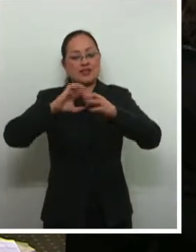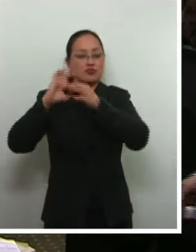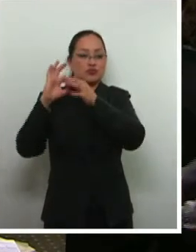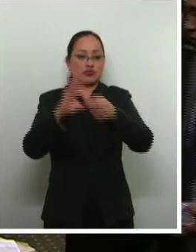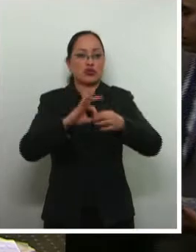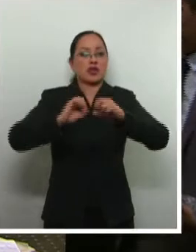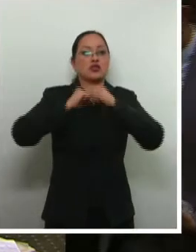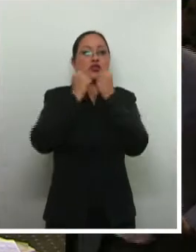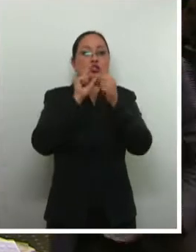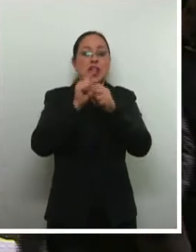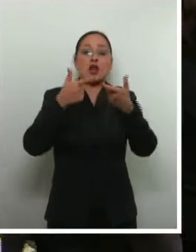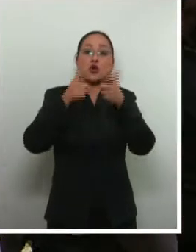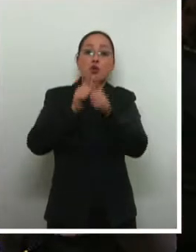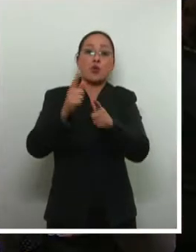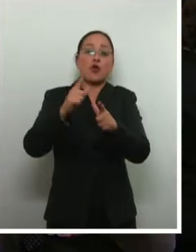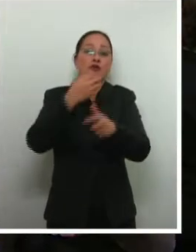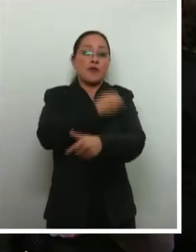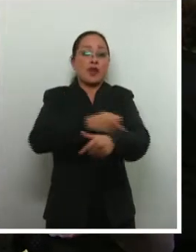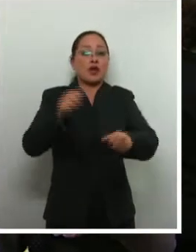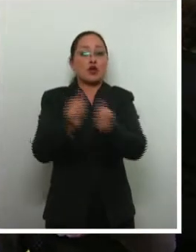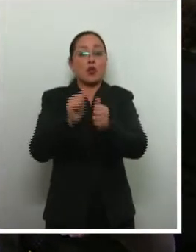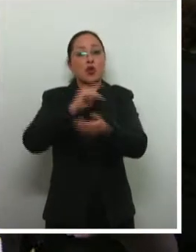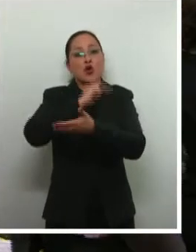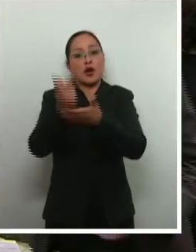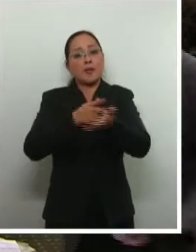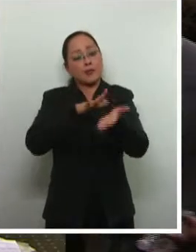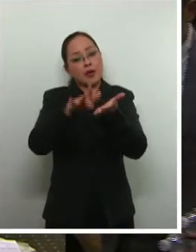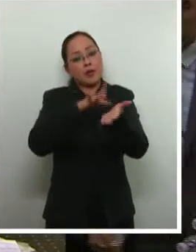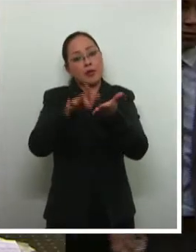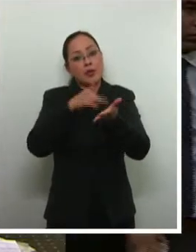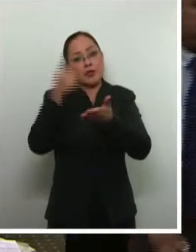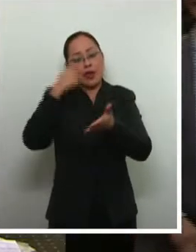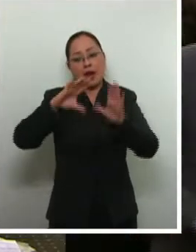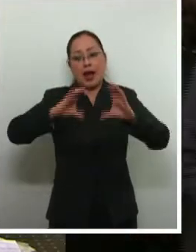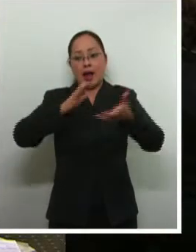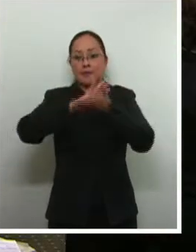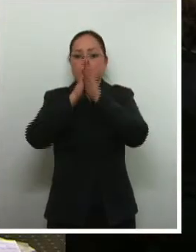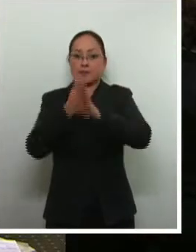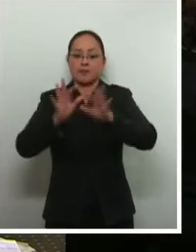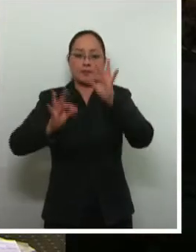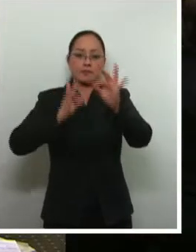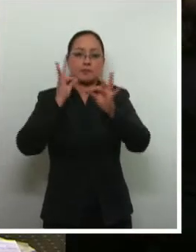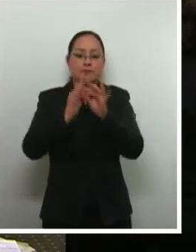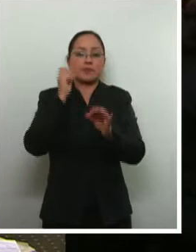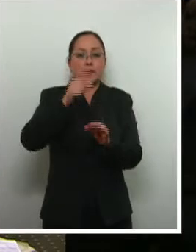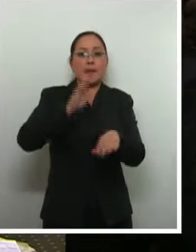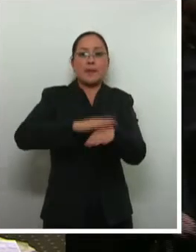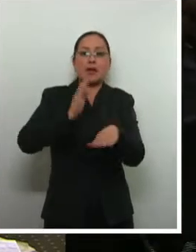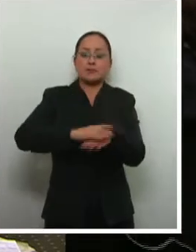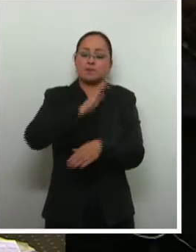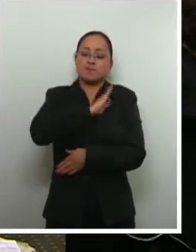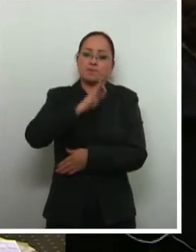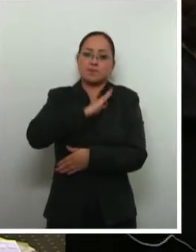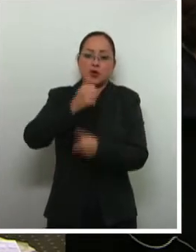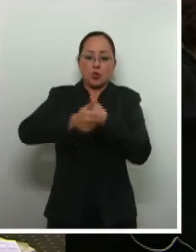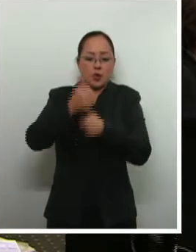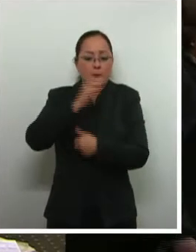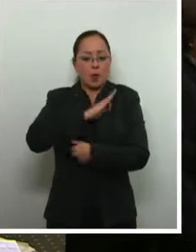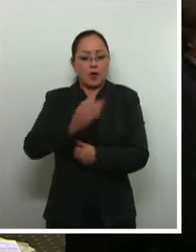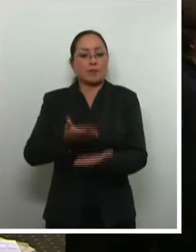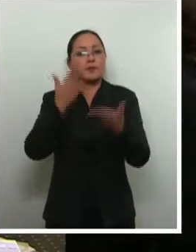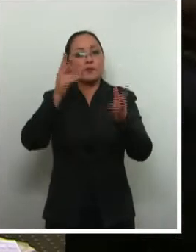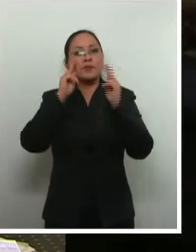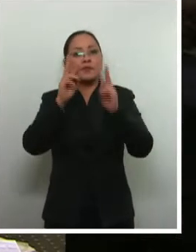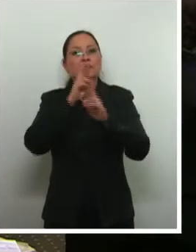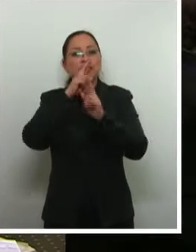grupos familiares a través de programas de fomento que agilicen su constitución, fortalezcan sus capacidades y competencias. Escuchemos